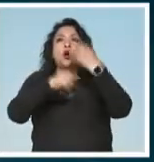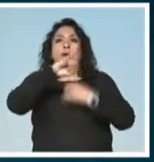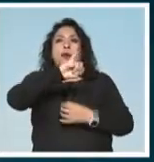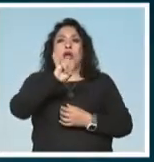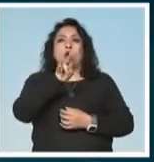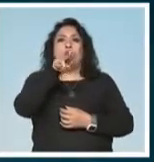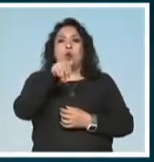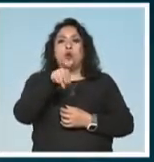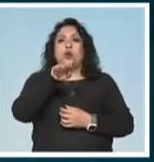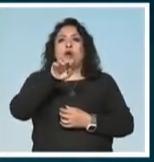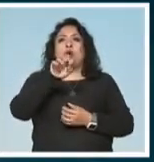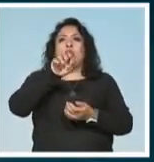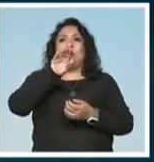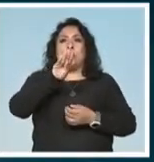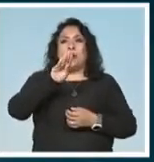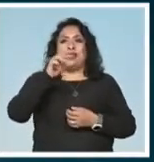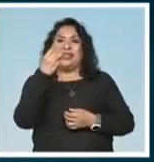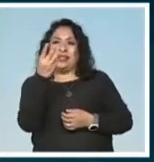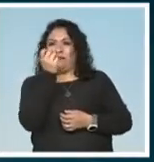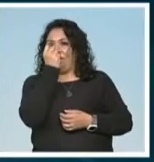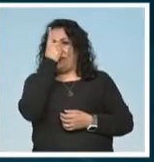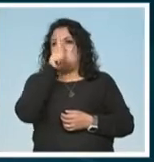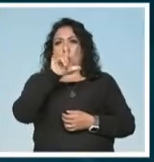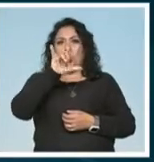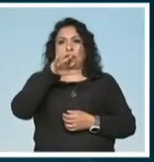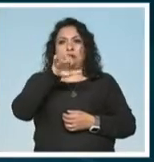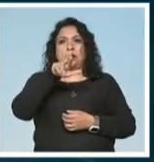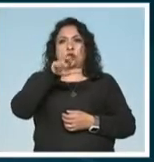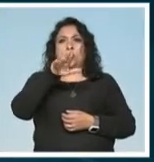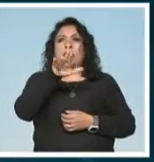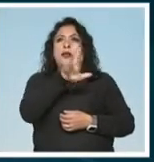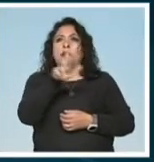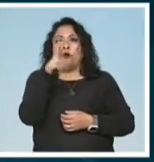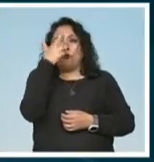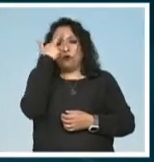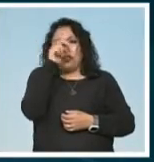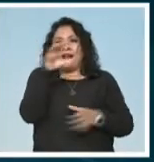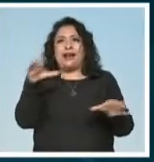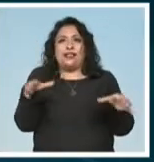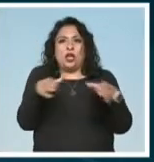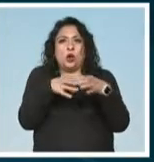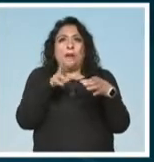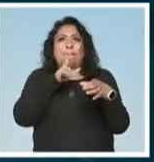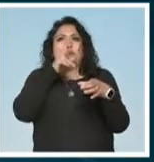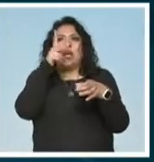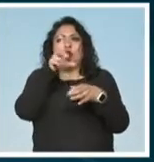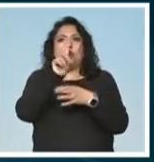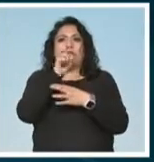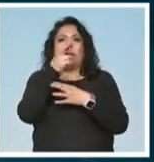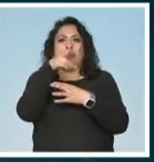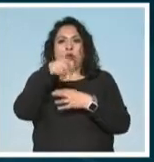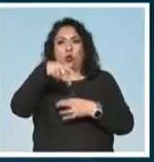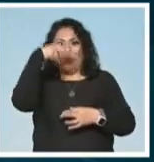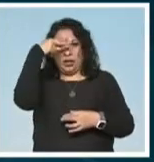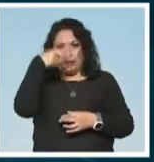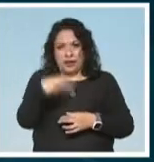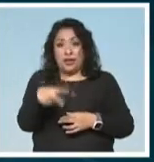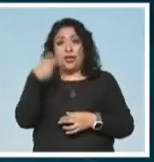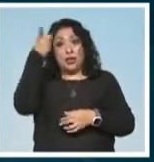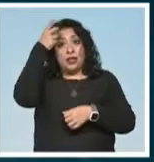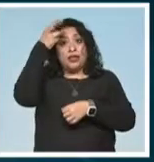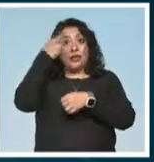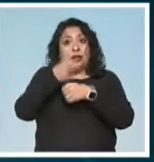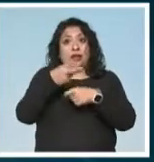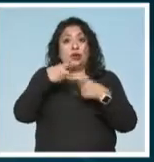en el 93, pues su autor, Luis Mario Moncada, fue reconocido en la categoría de Mejor Dramaturgia Mexicana. Su